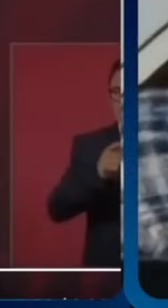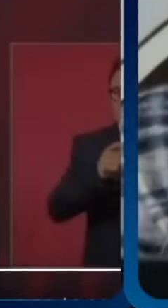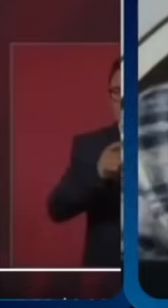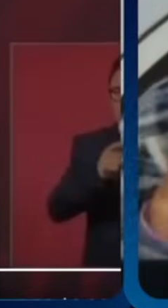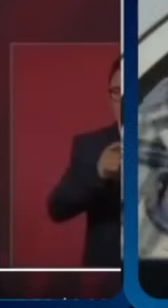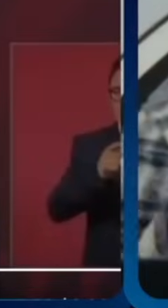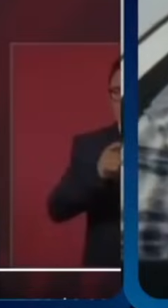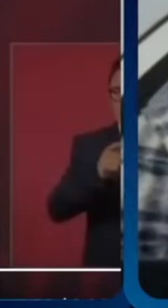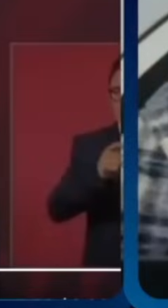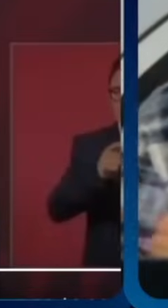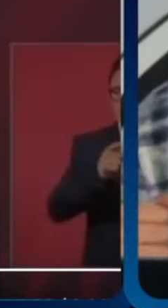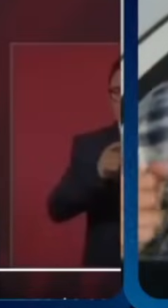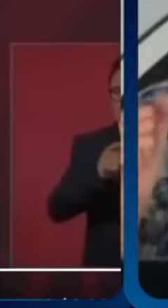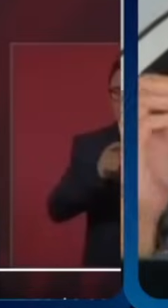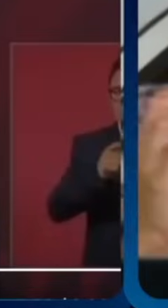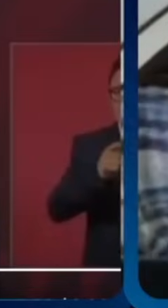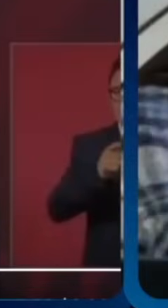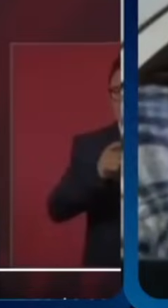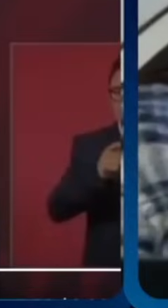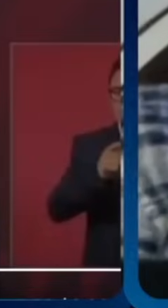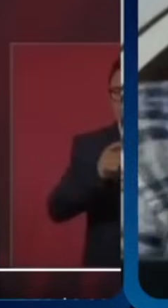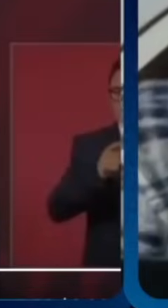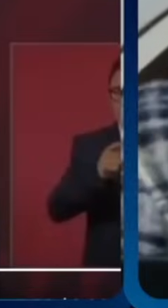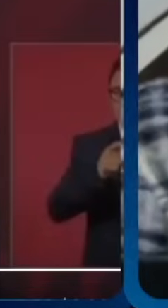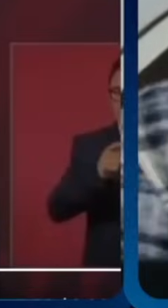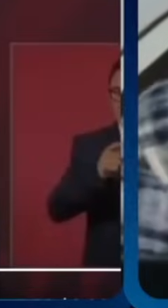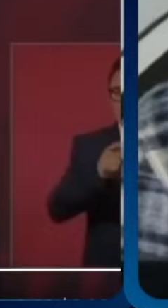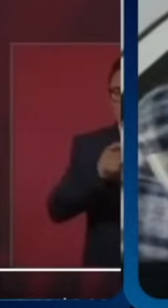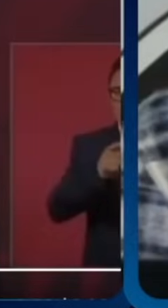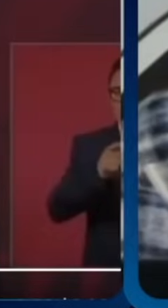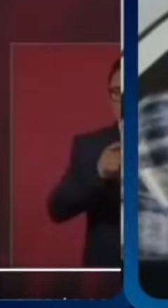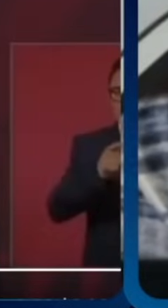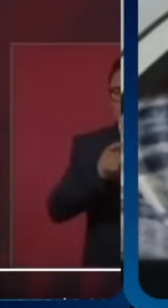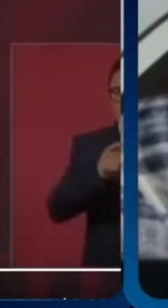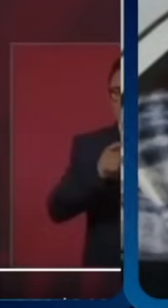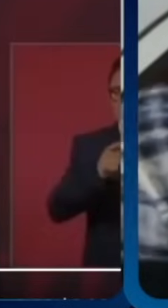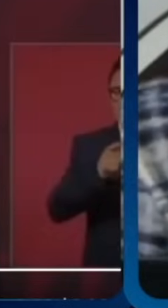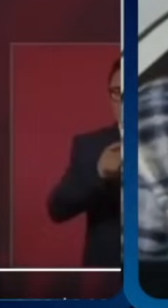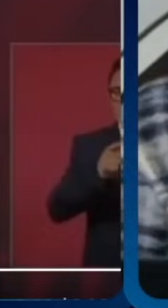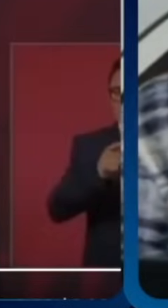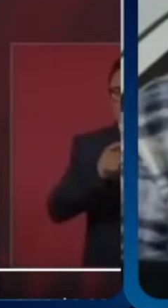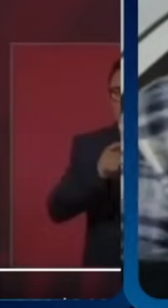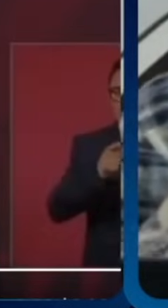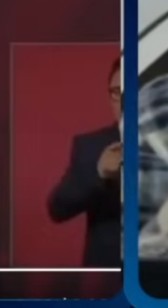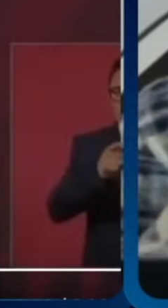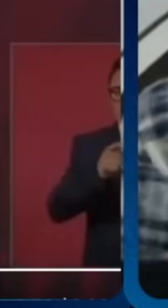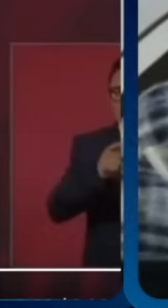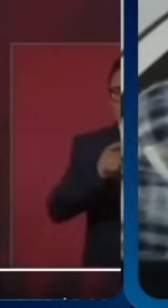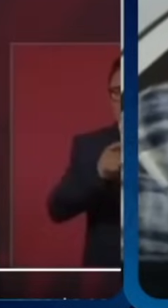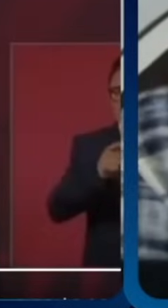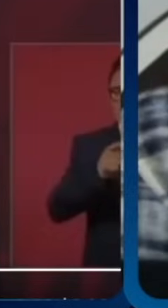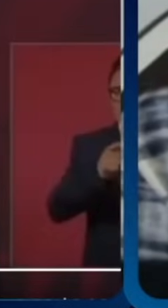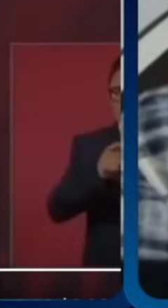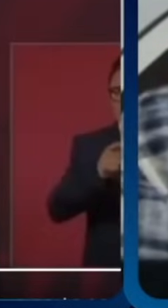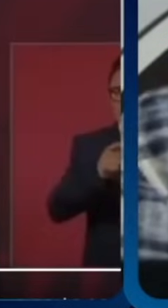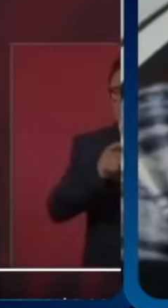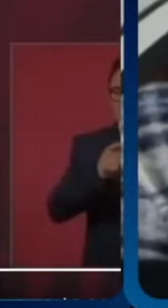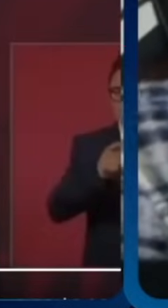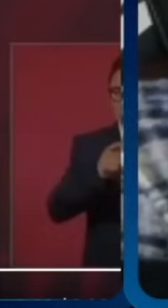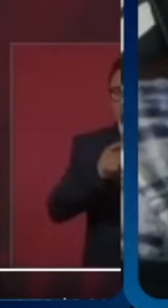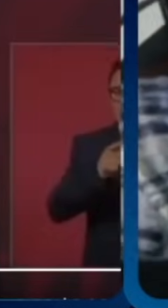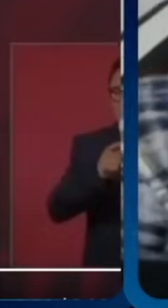gusto nos sumamos, no solamente desde las benditas redes sociales, sino poder